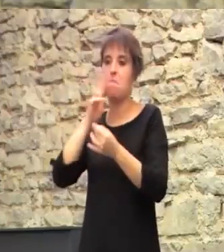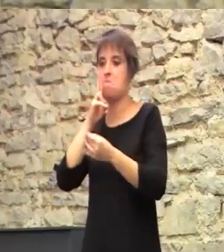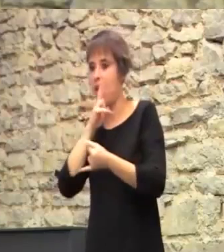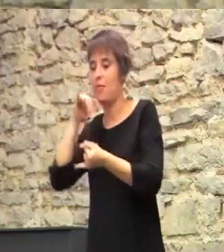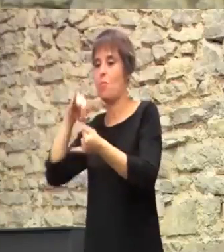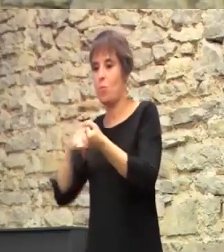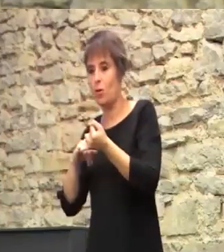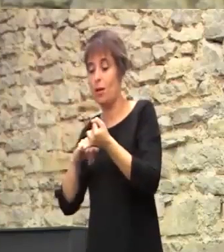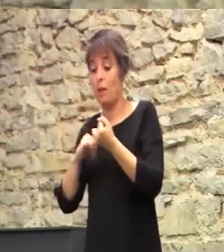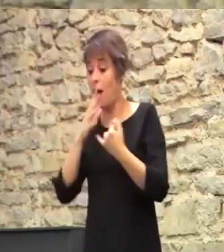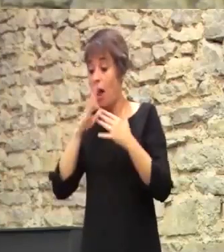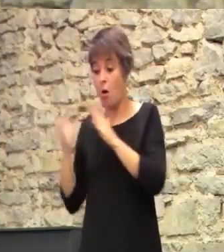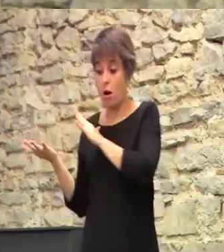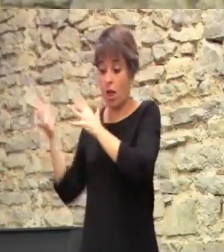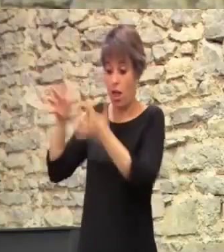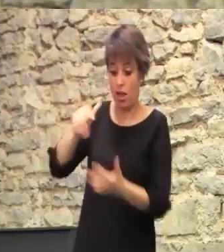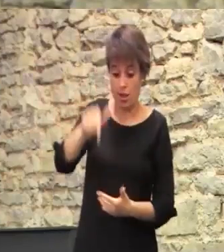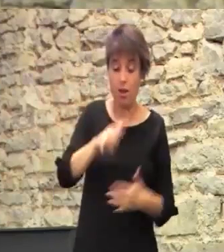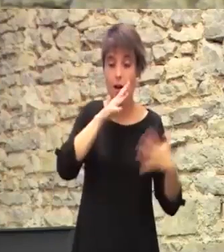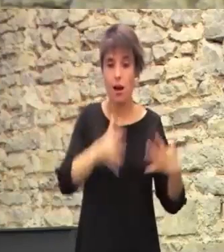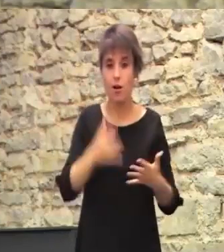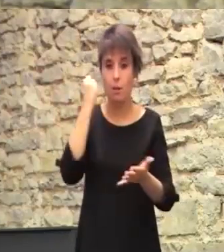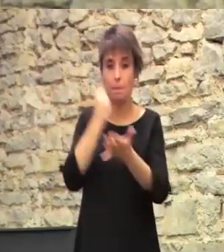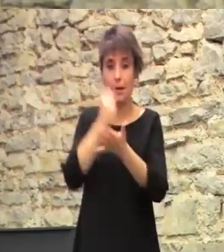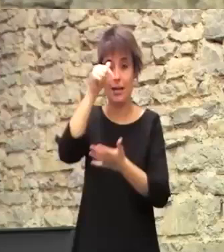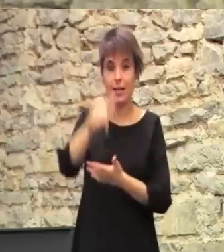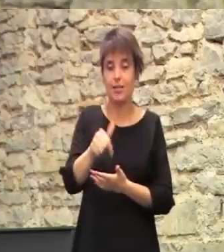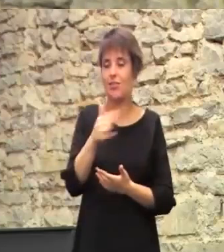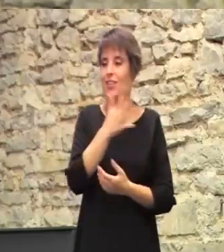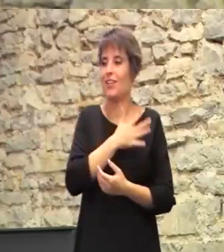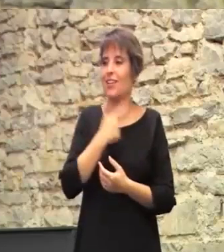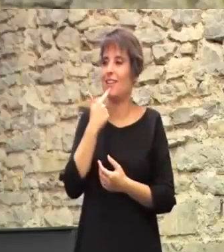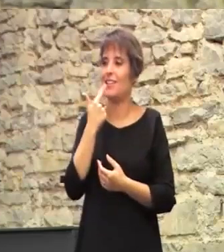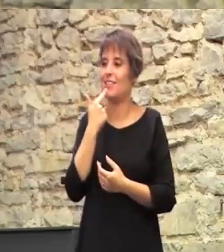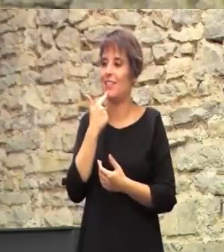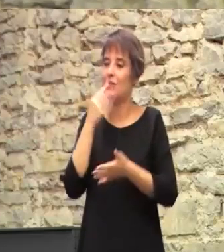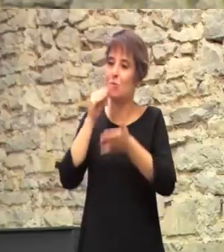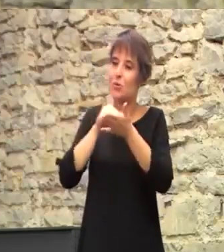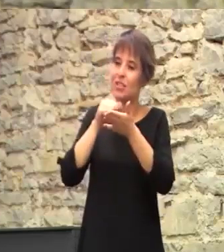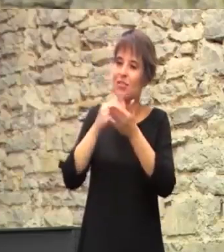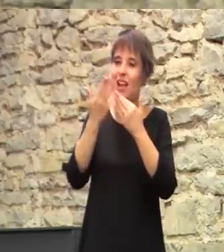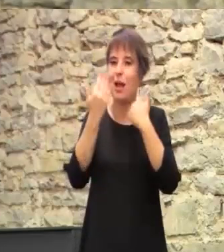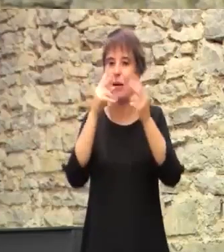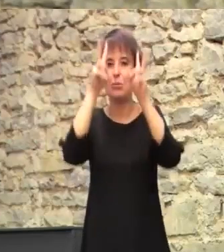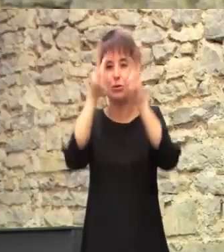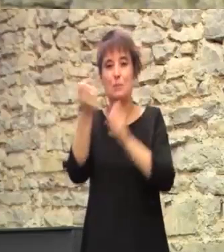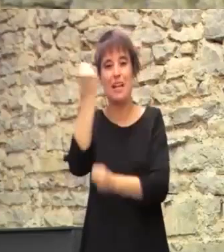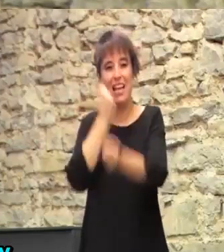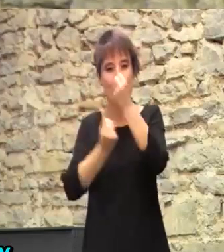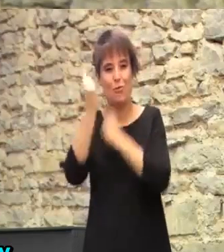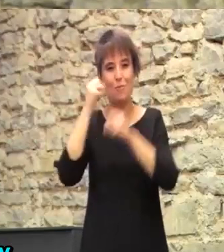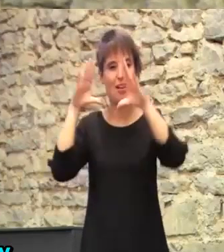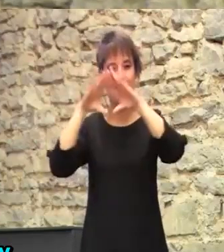pero si nos quedamos con esto por eso digo que viene el tema de la economía feminista